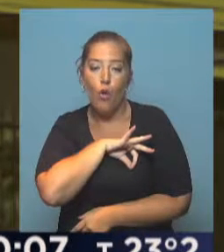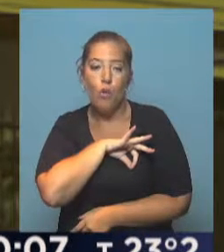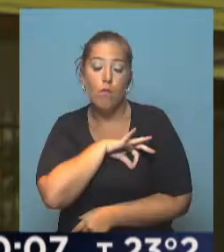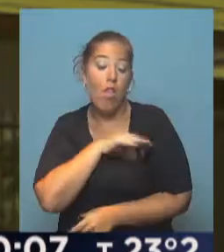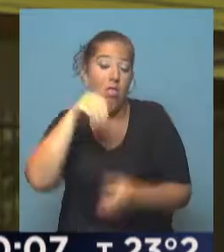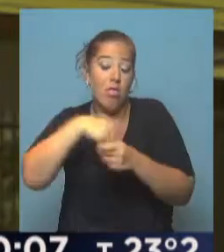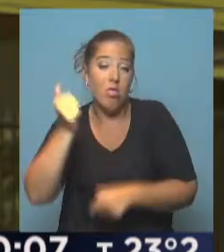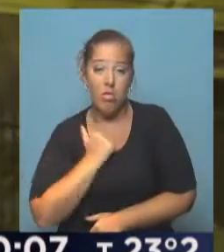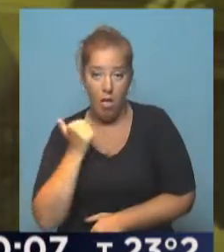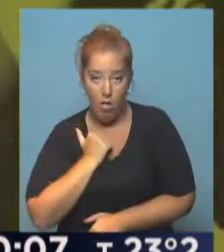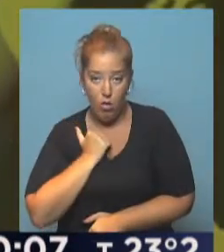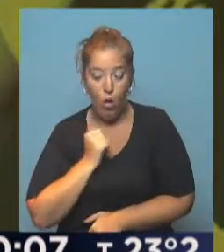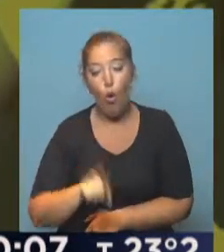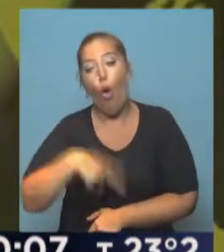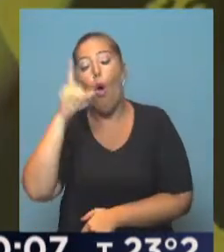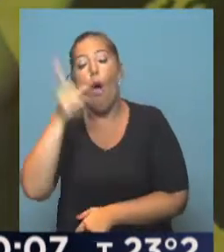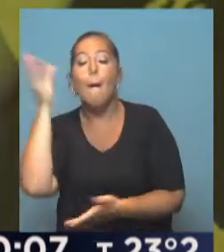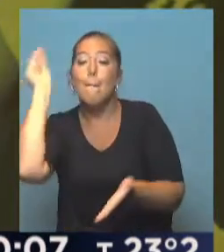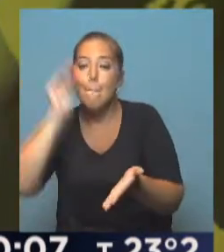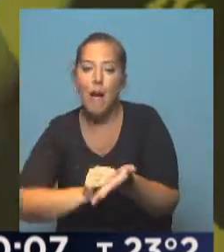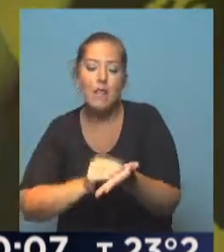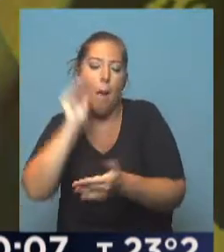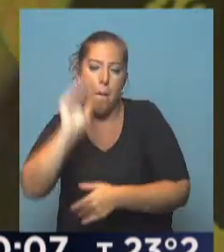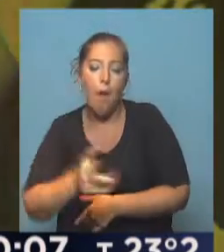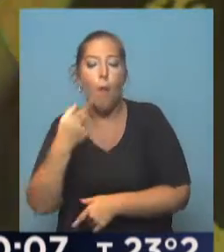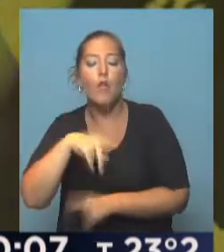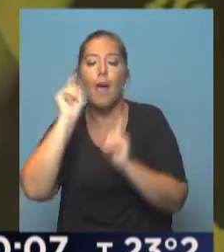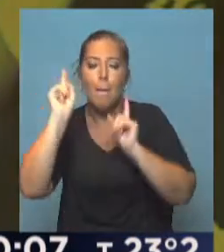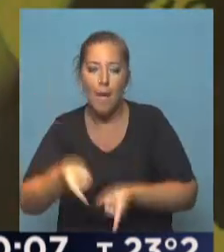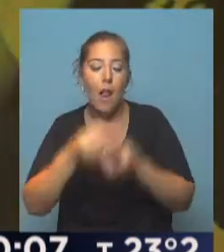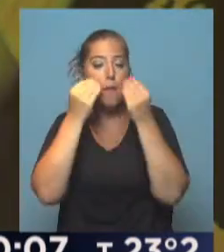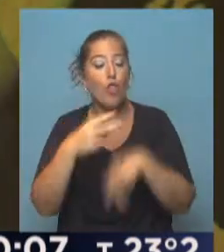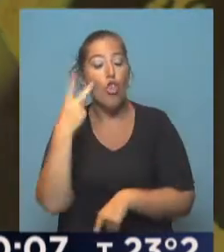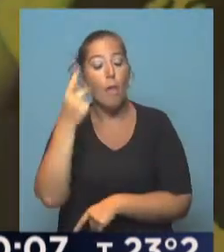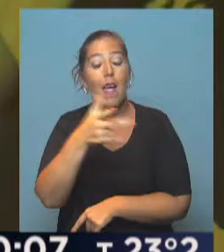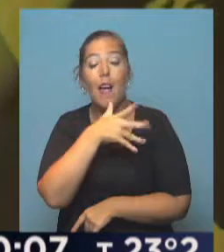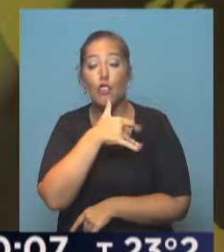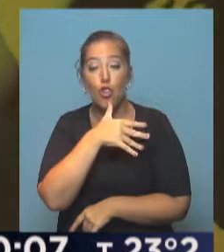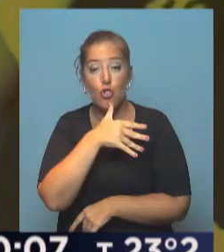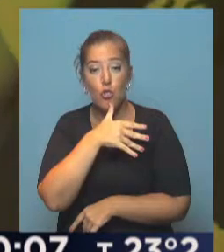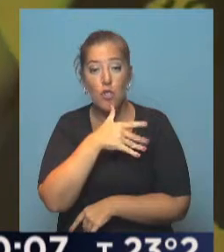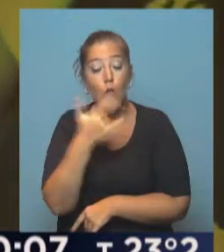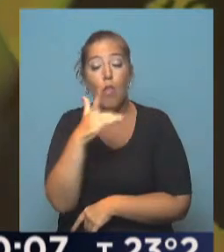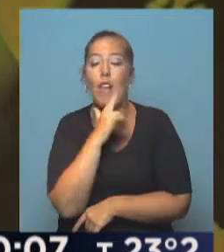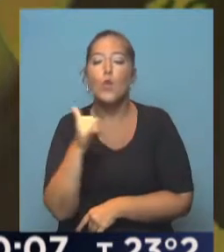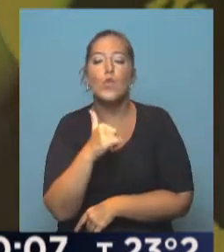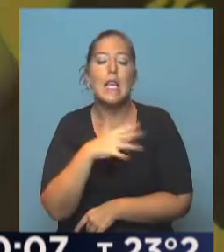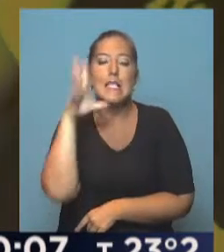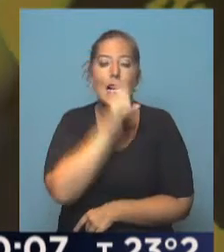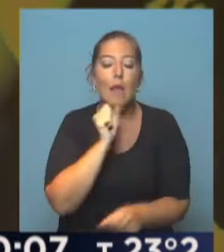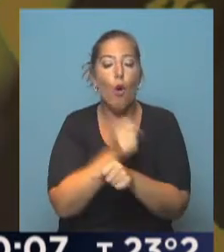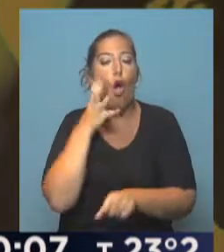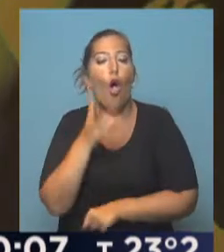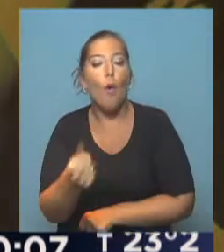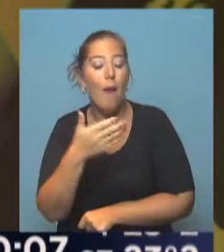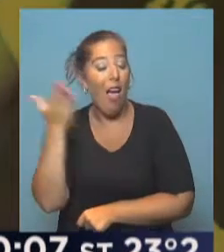del ejército. Hay otra causa más que es menor, pero que también se inició en el 2014 a partir de una denuncia anónima por la compra, cuando era jefe